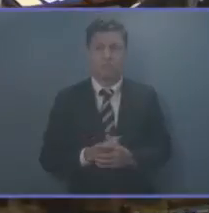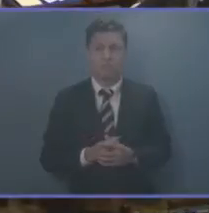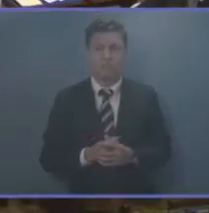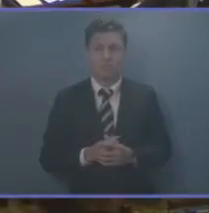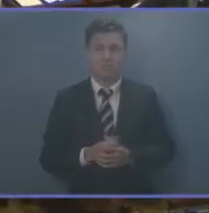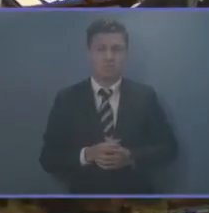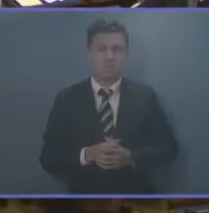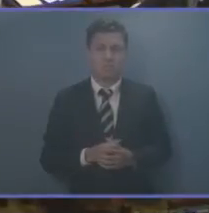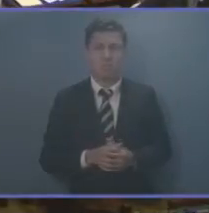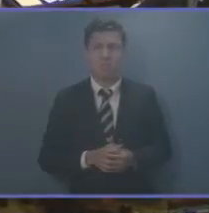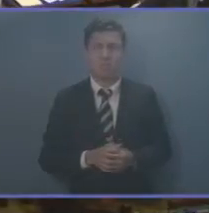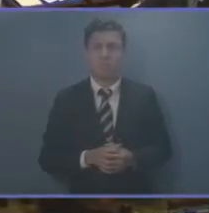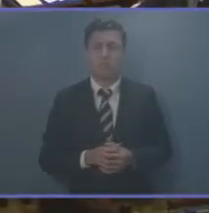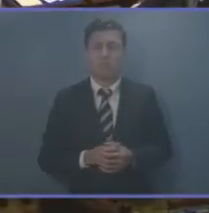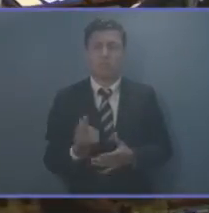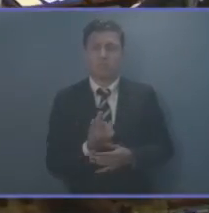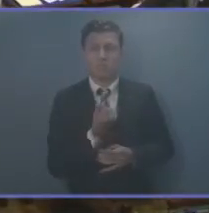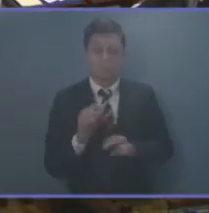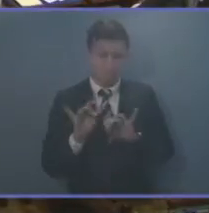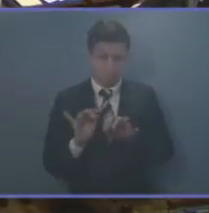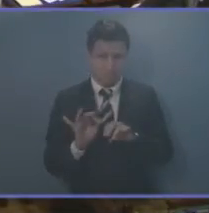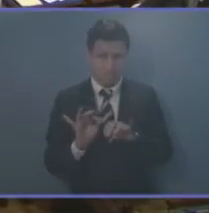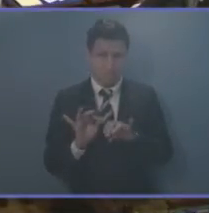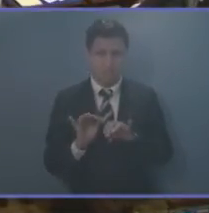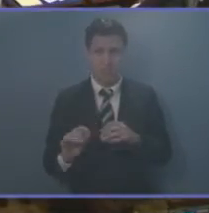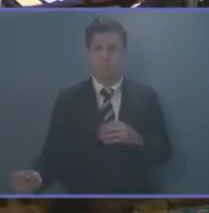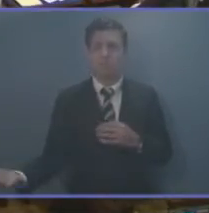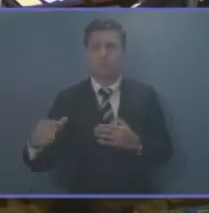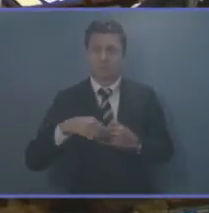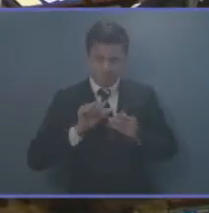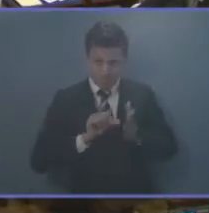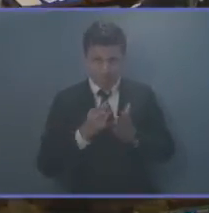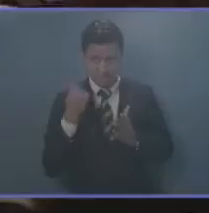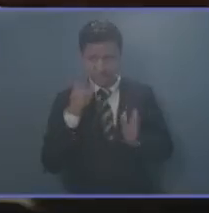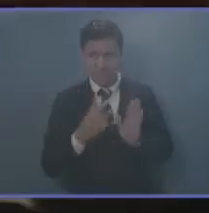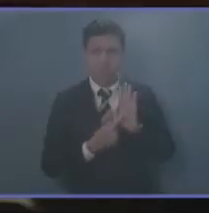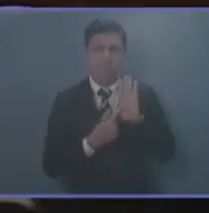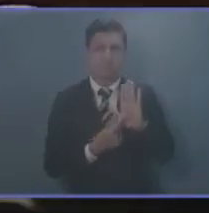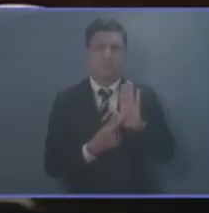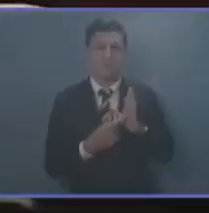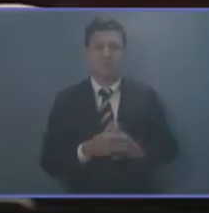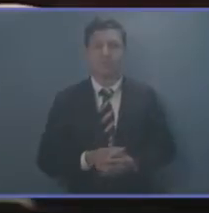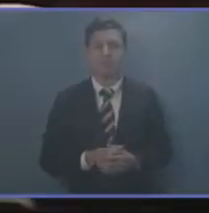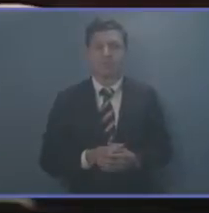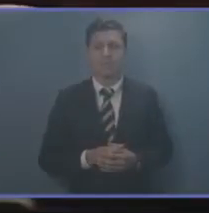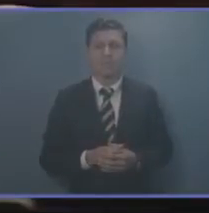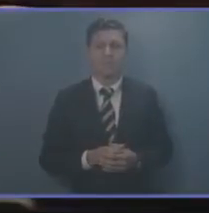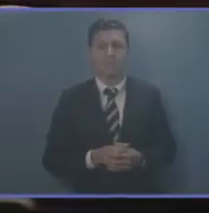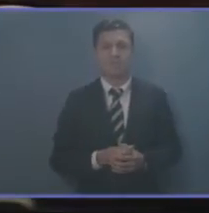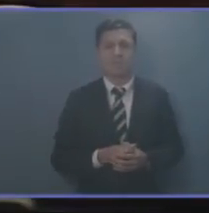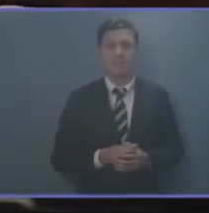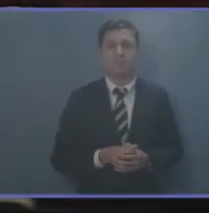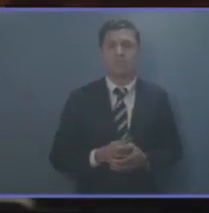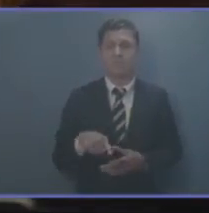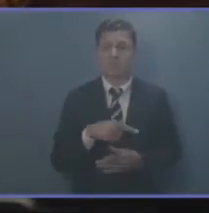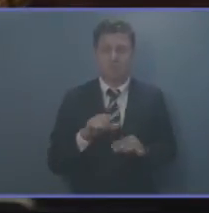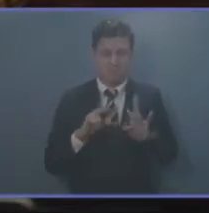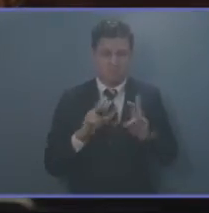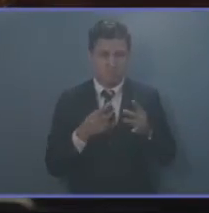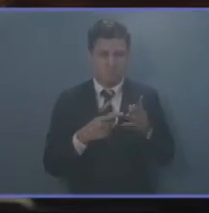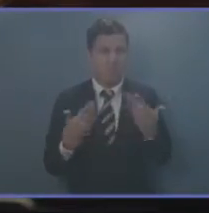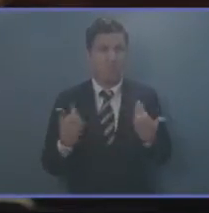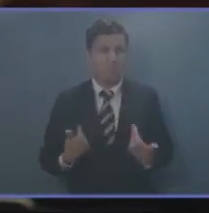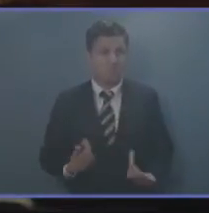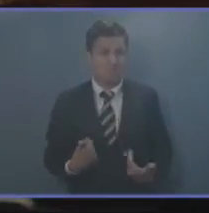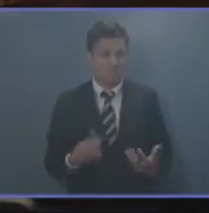22, desfavorable. Señores secretarios y secretarias, Asamblea Legislativa presente. La Comisión de Justicia y Derechos Humanos se refiere